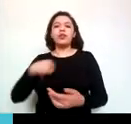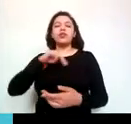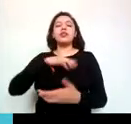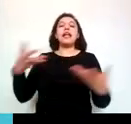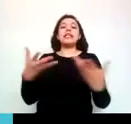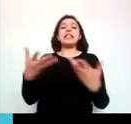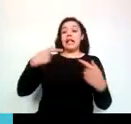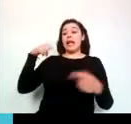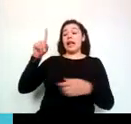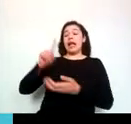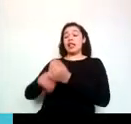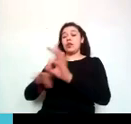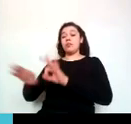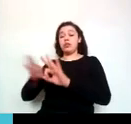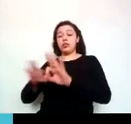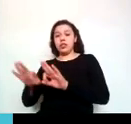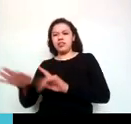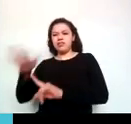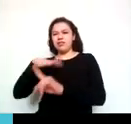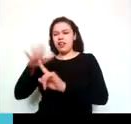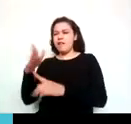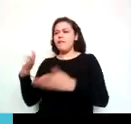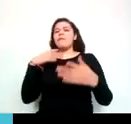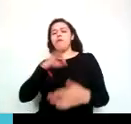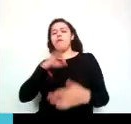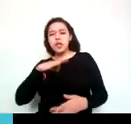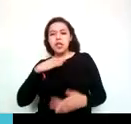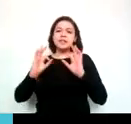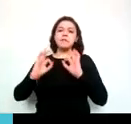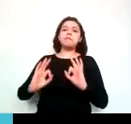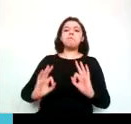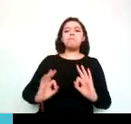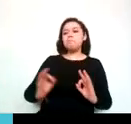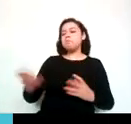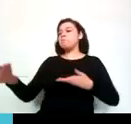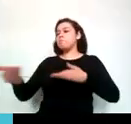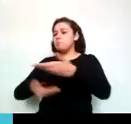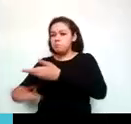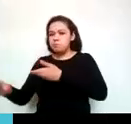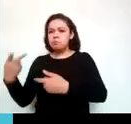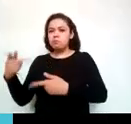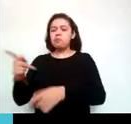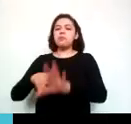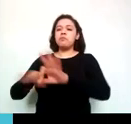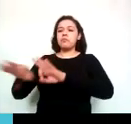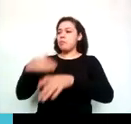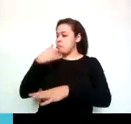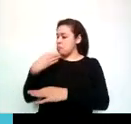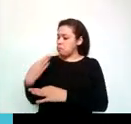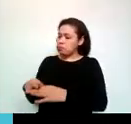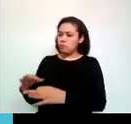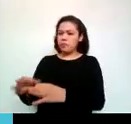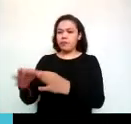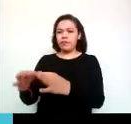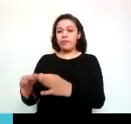trabajadores estén en un ambiente feliz, tranquilo, en colaboración, que desempeñen sus funciones adecuadamente. Y es una parte